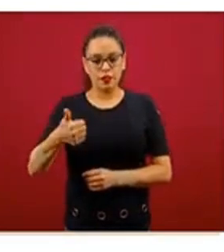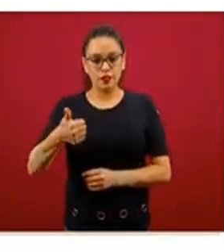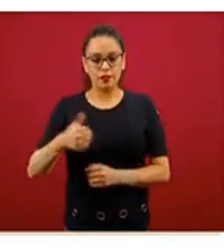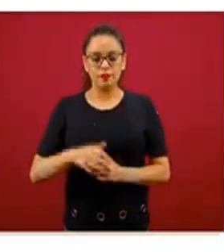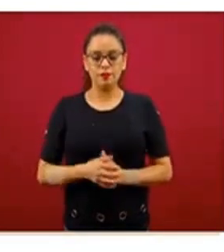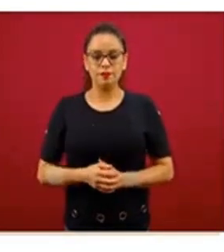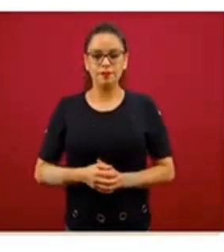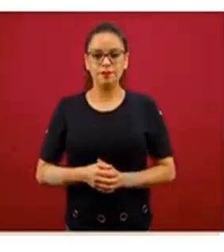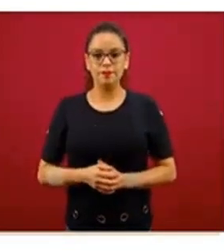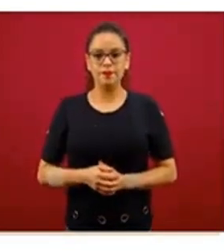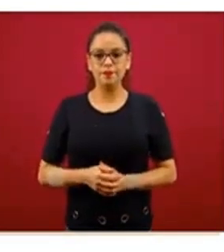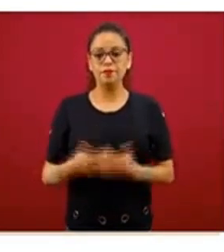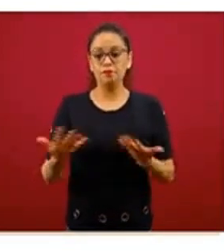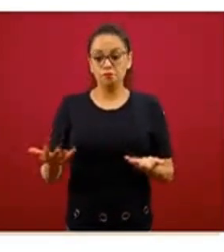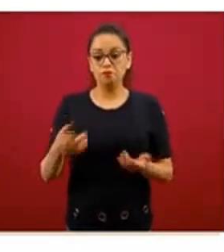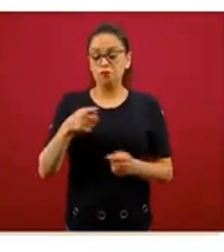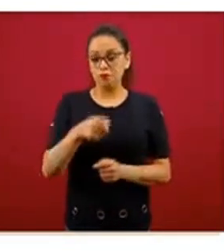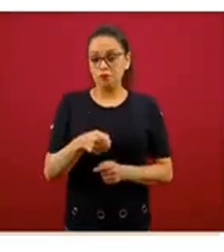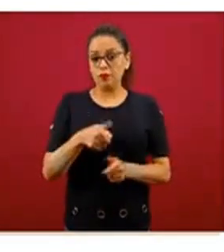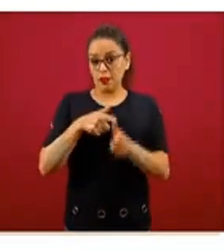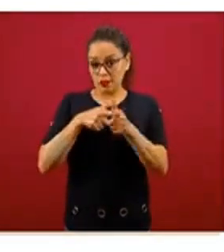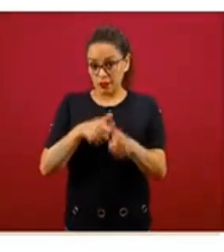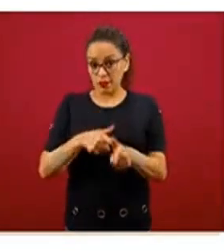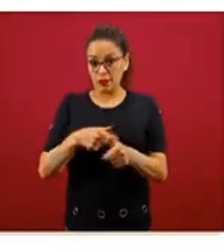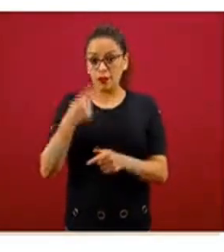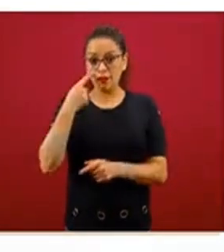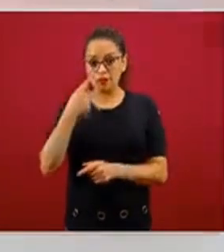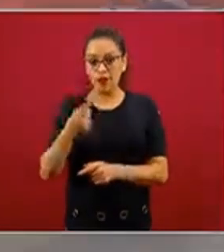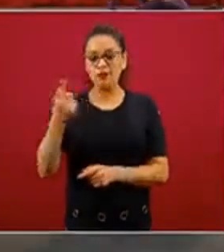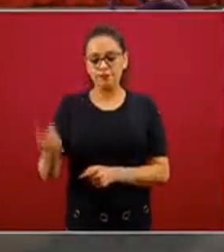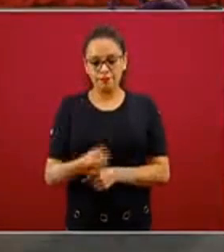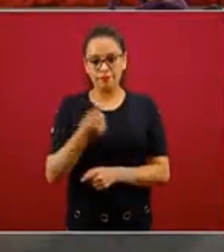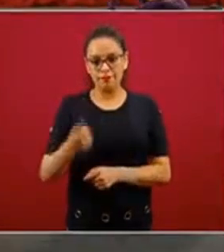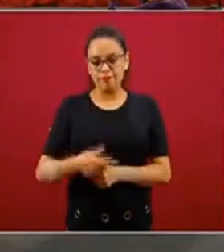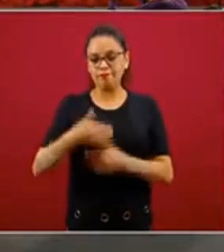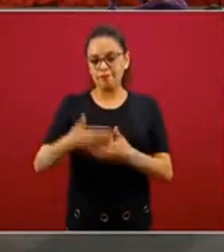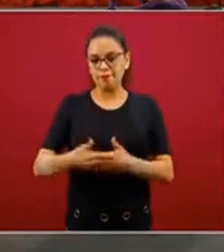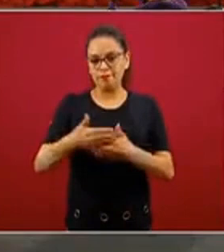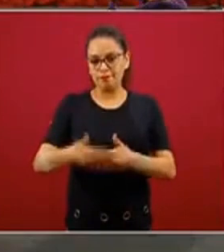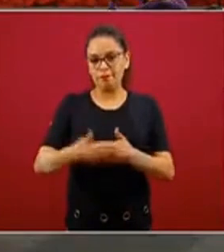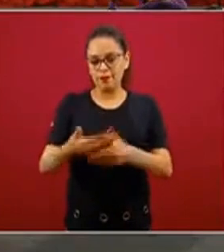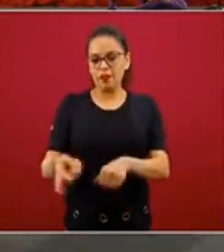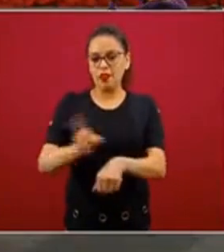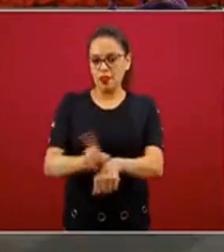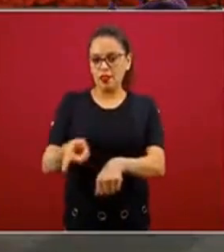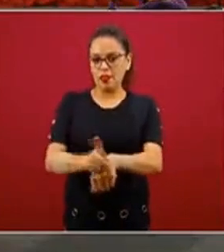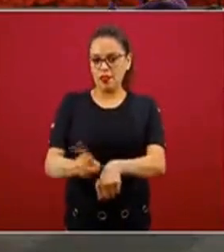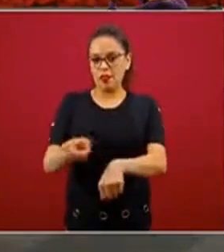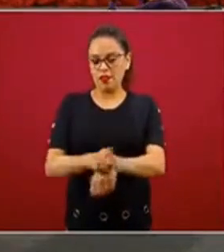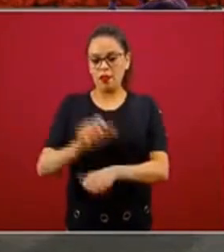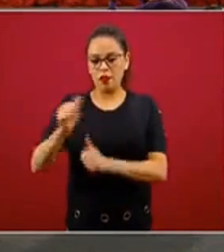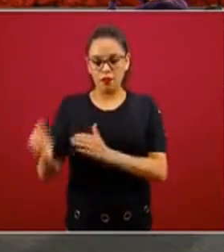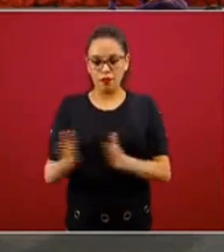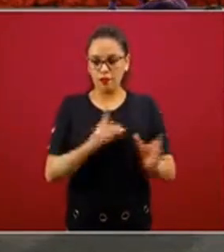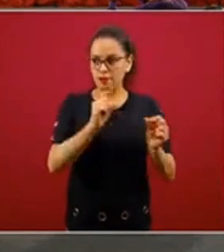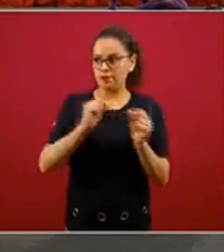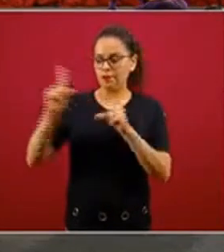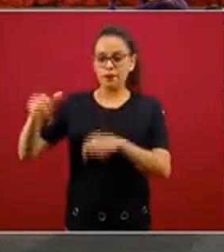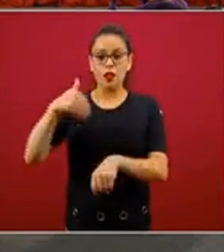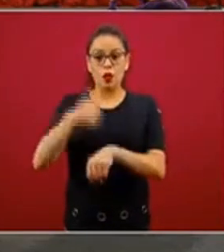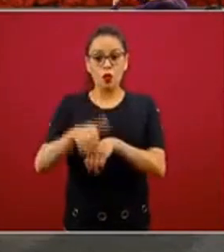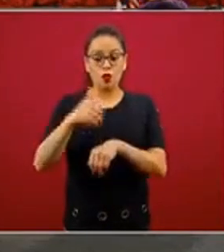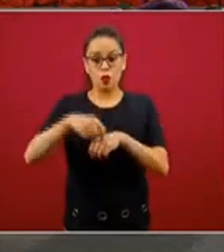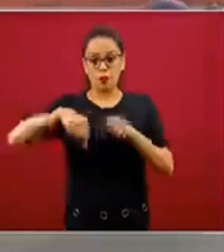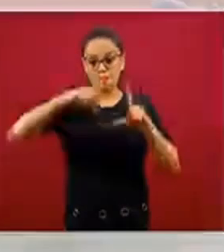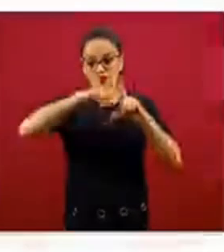de seguro vamos a continuar viendo en los siguientes días. En la siguiente diapositiva, por favor, actualizamos los números